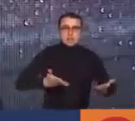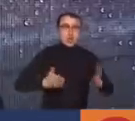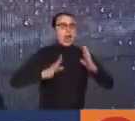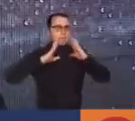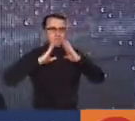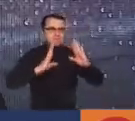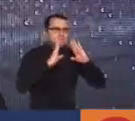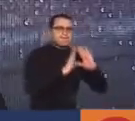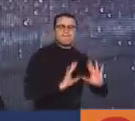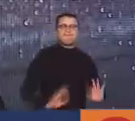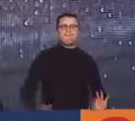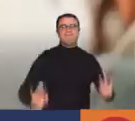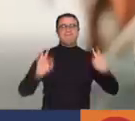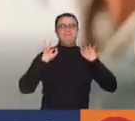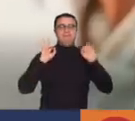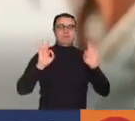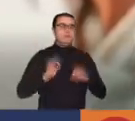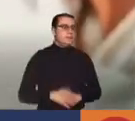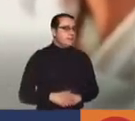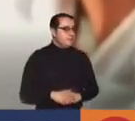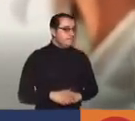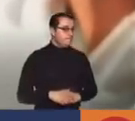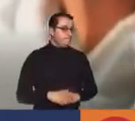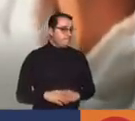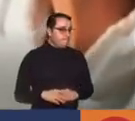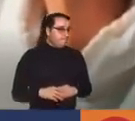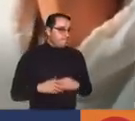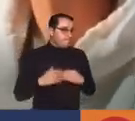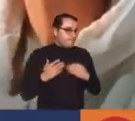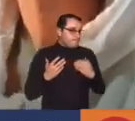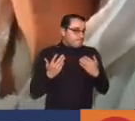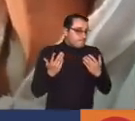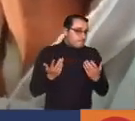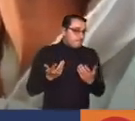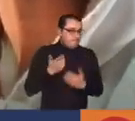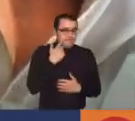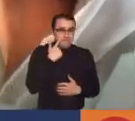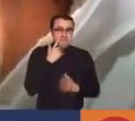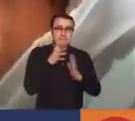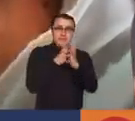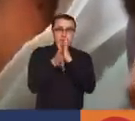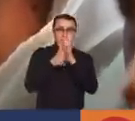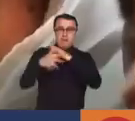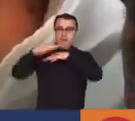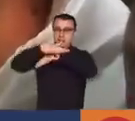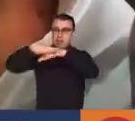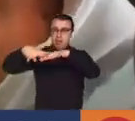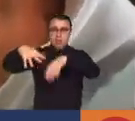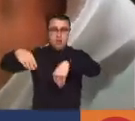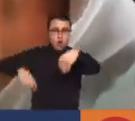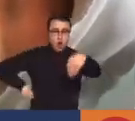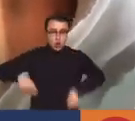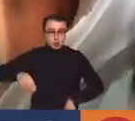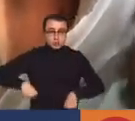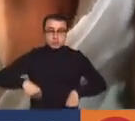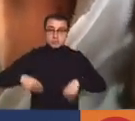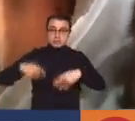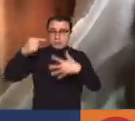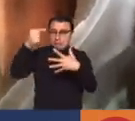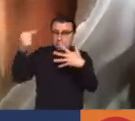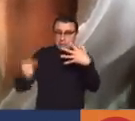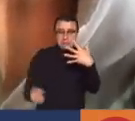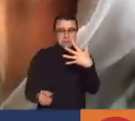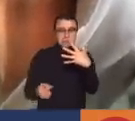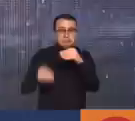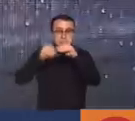pública. Entonces, detalles de la red de corrupción indudablemente se tramitarán con